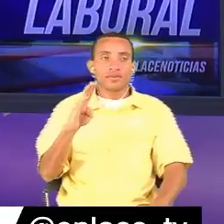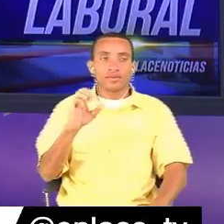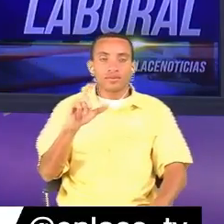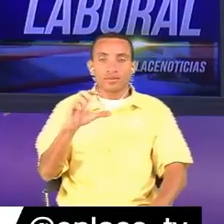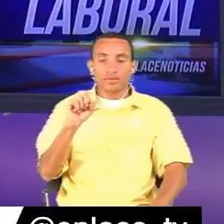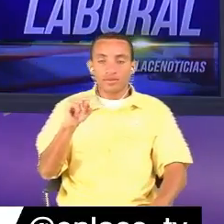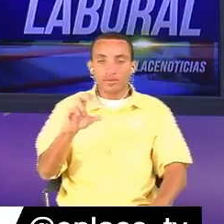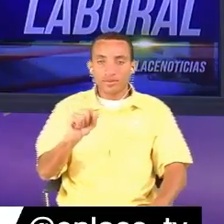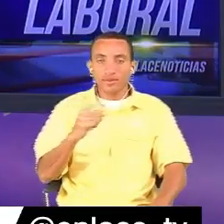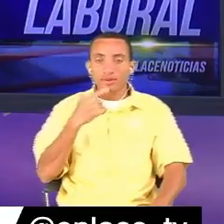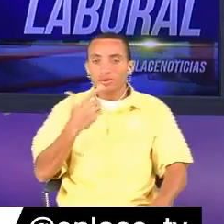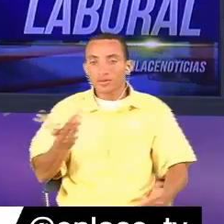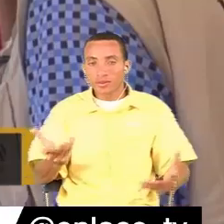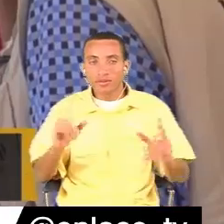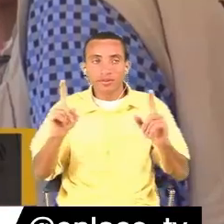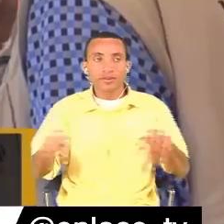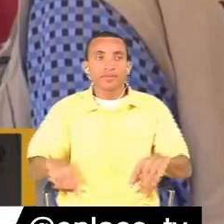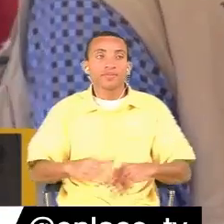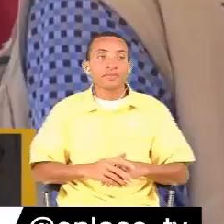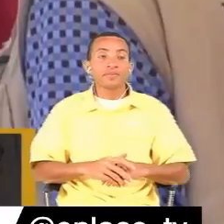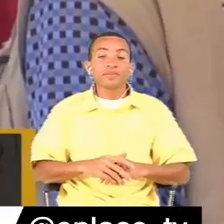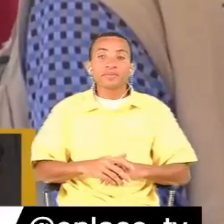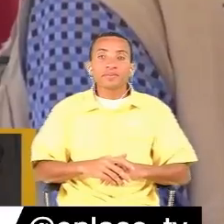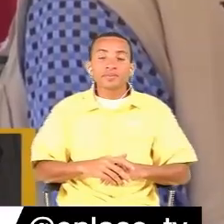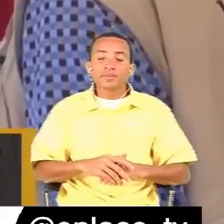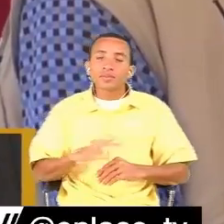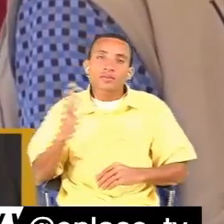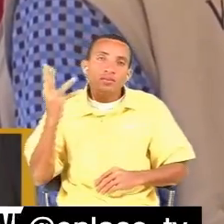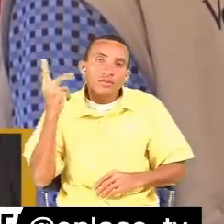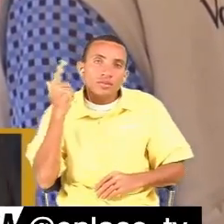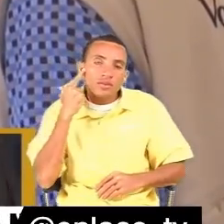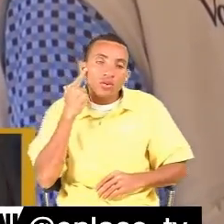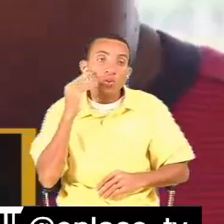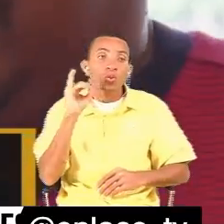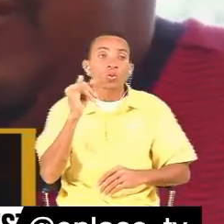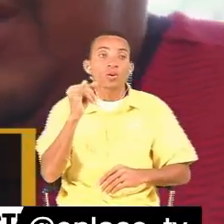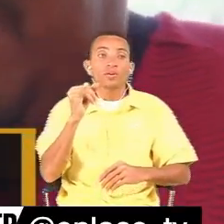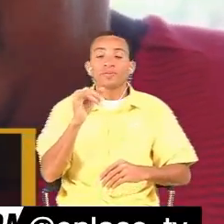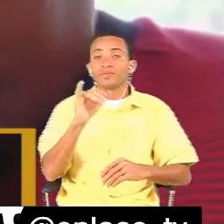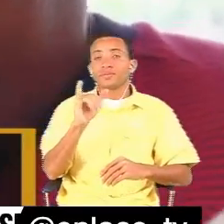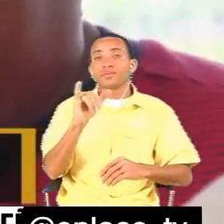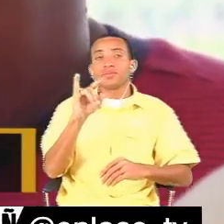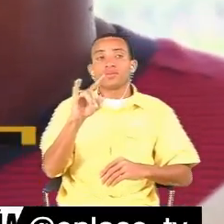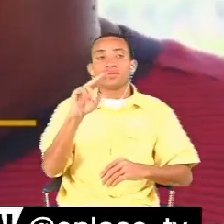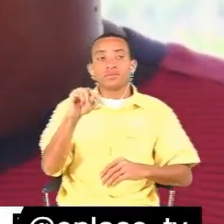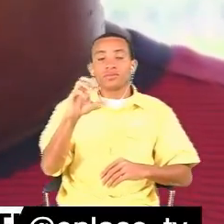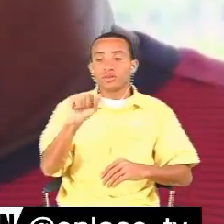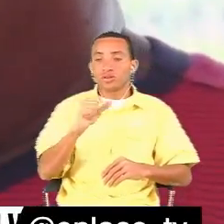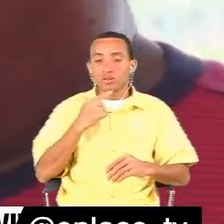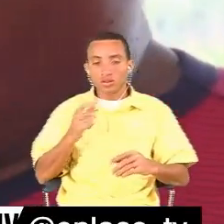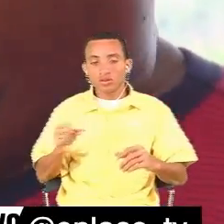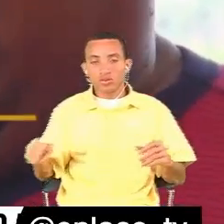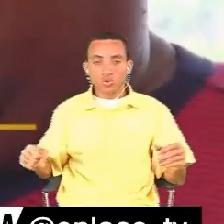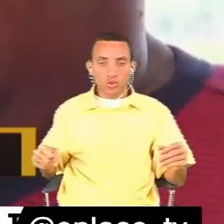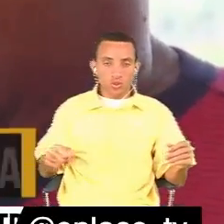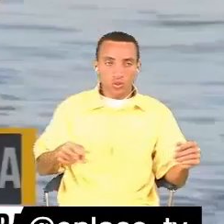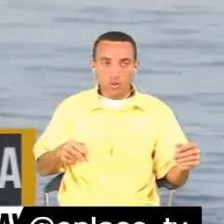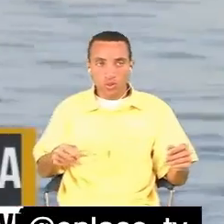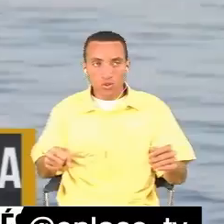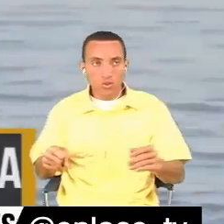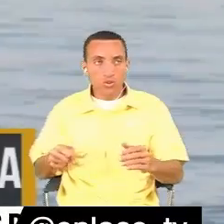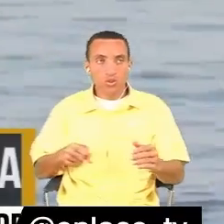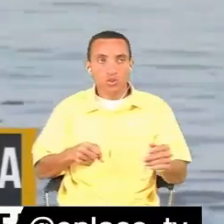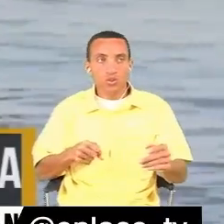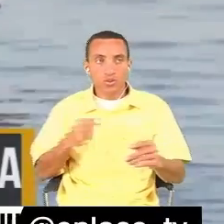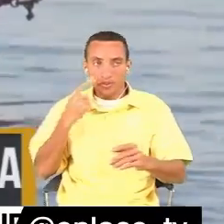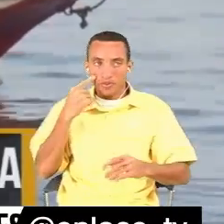río. Se ha escuchado este jueves en la terminal Yuma el reclamo de quienes se desempeñan como pilotos de embarcaciones menores por sentirse